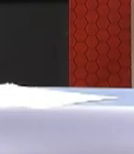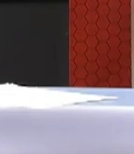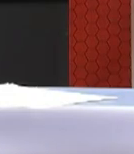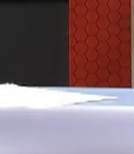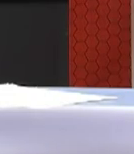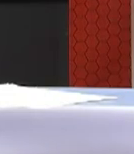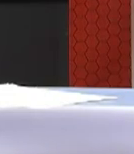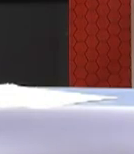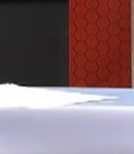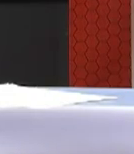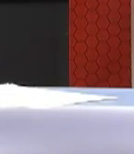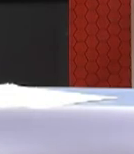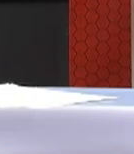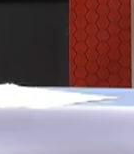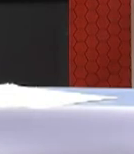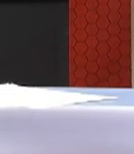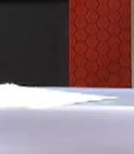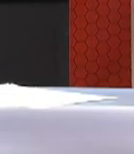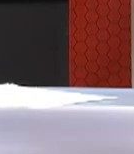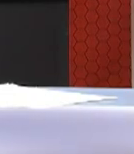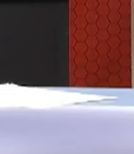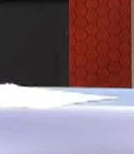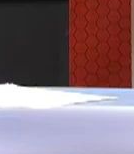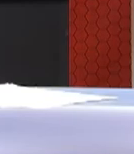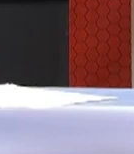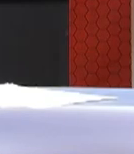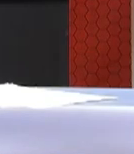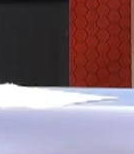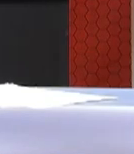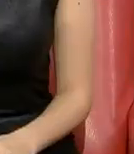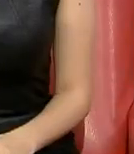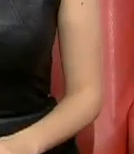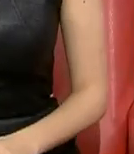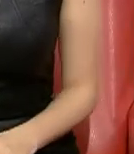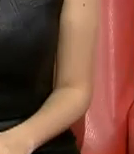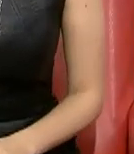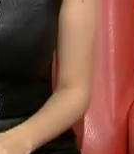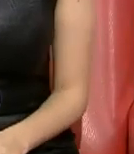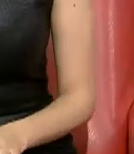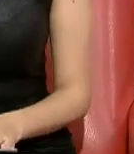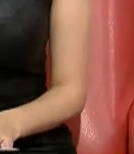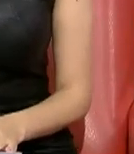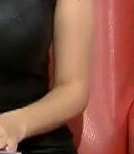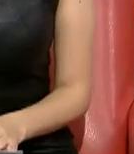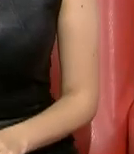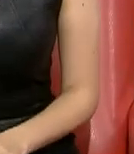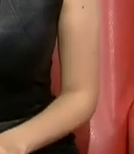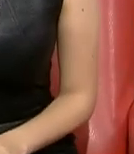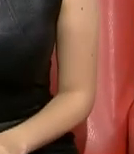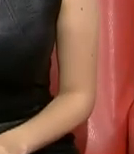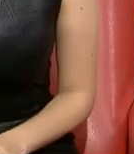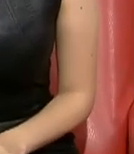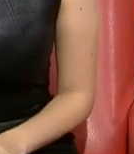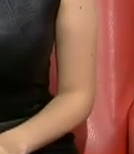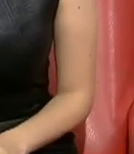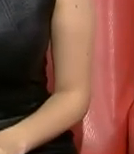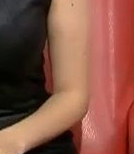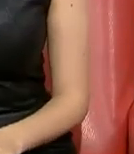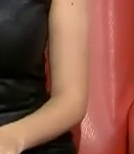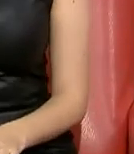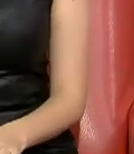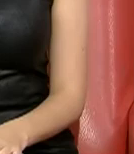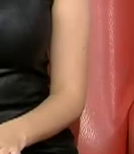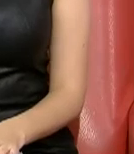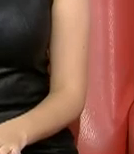los días. Ya está lista Ana Cristina Olvera. Ana Cris, muy buenos días también para ti. Muy buenos días, Pati, qué gusto tenerte de regreso. Omar,